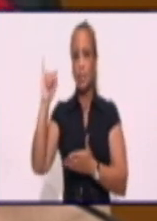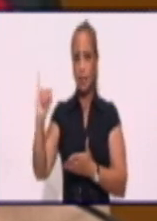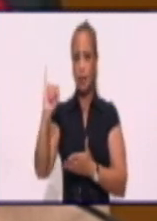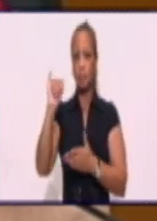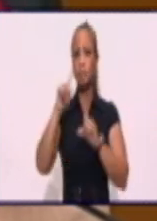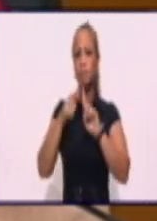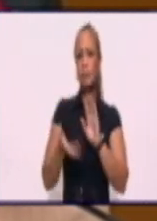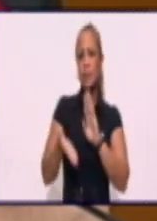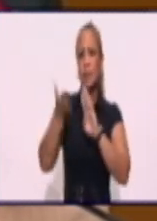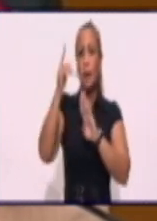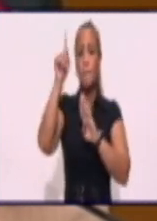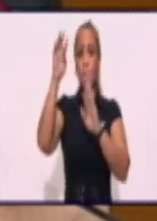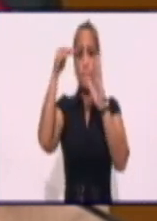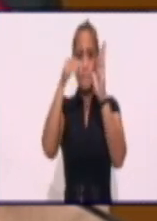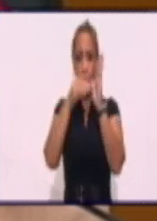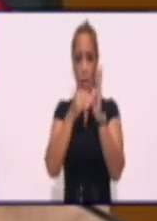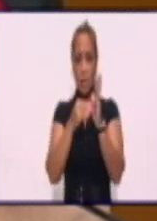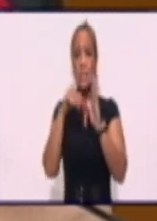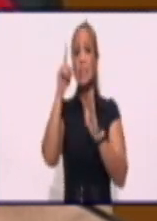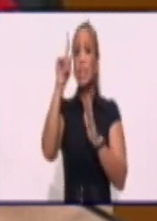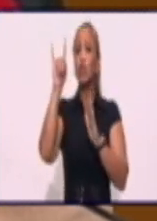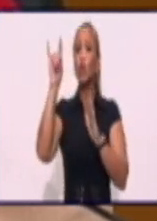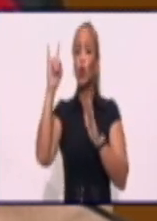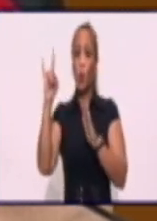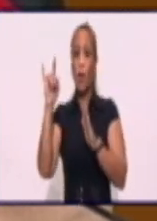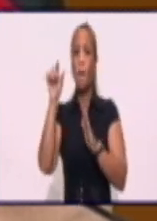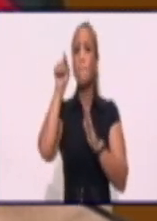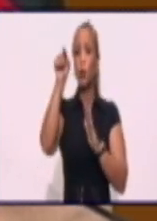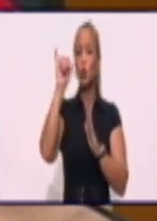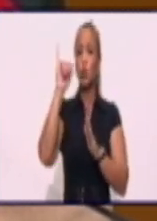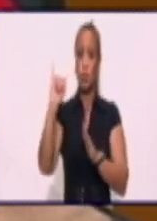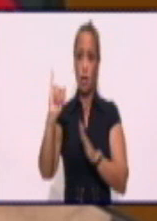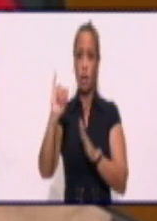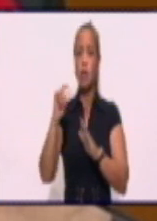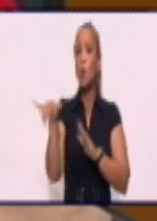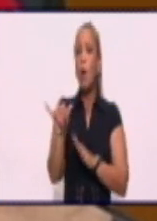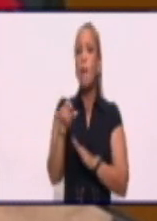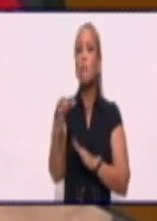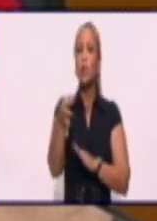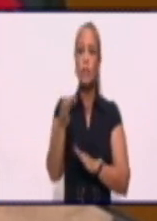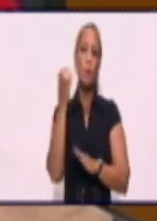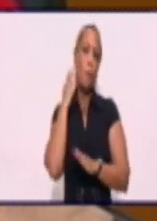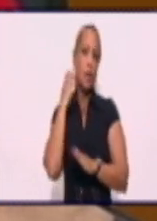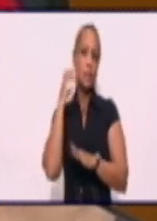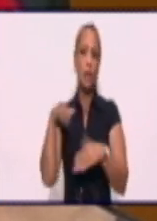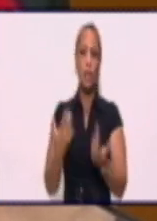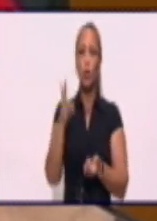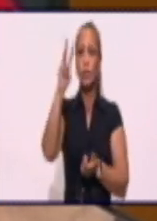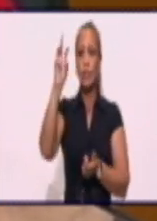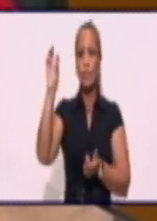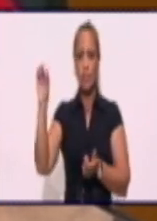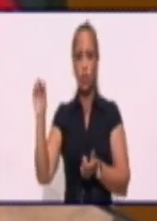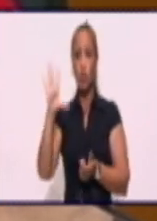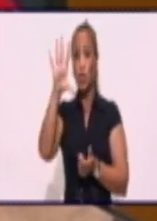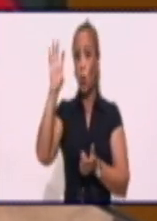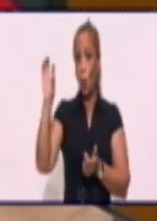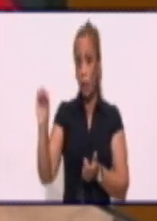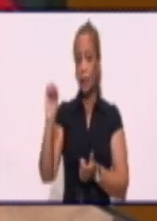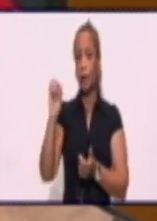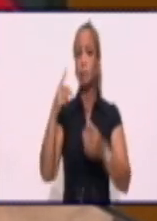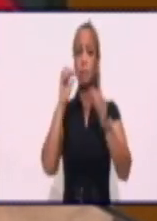tasa de 1.109,6, seguido del municipio Manzanillo, con 350 casos en 15 días y una tasa